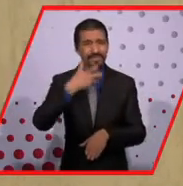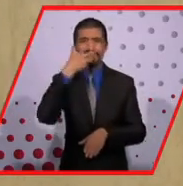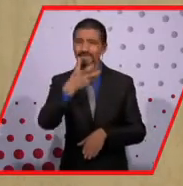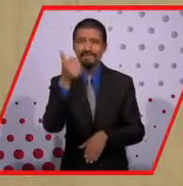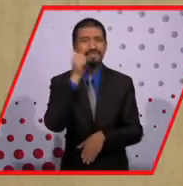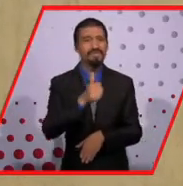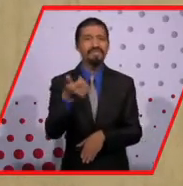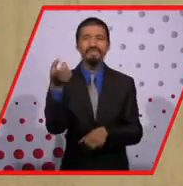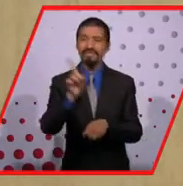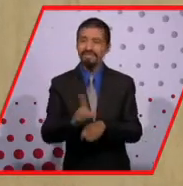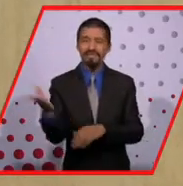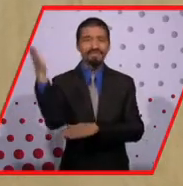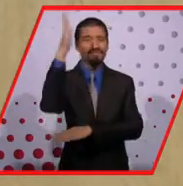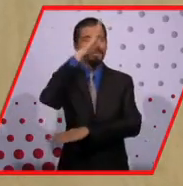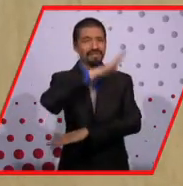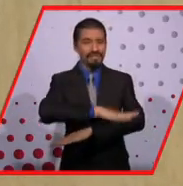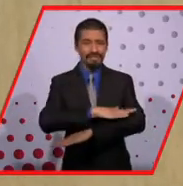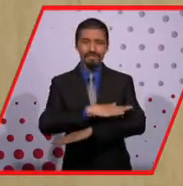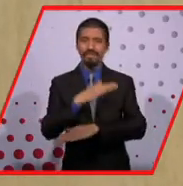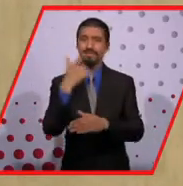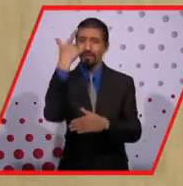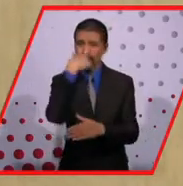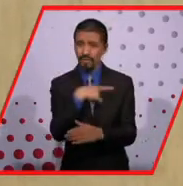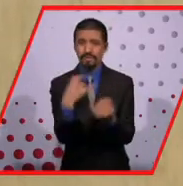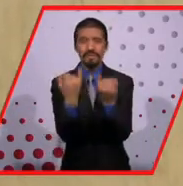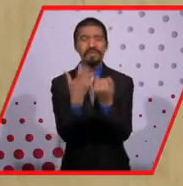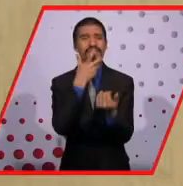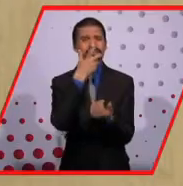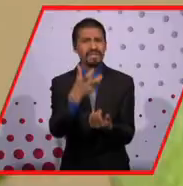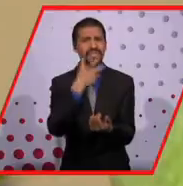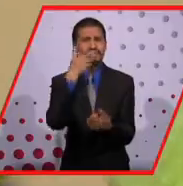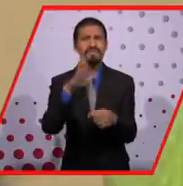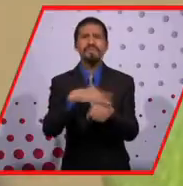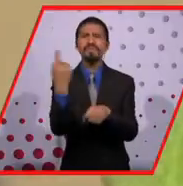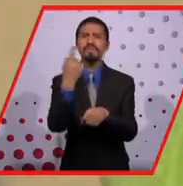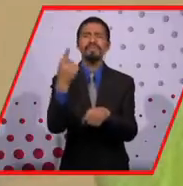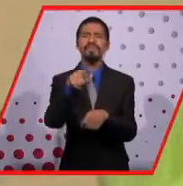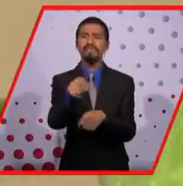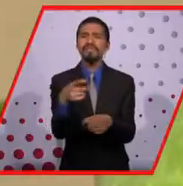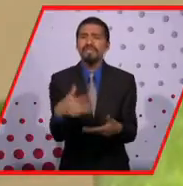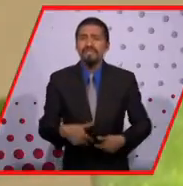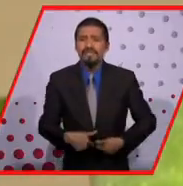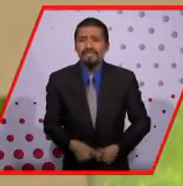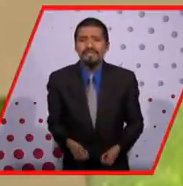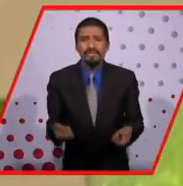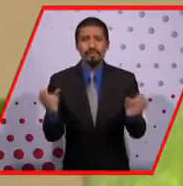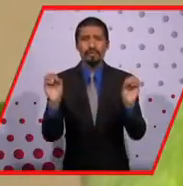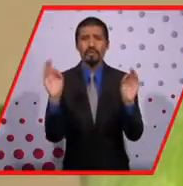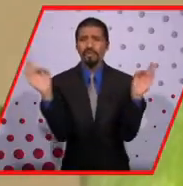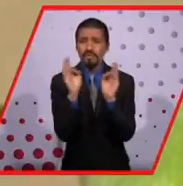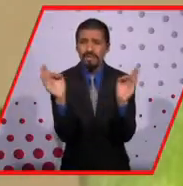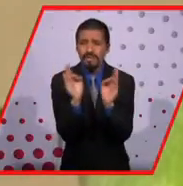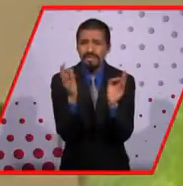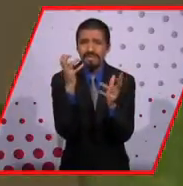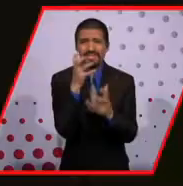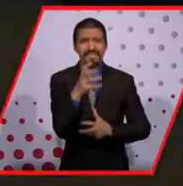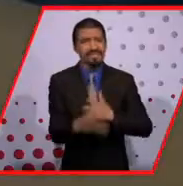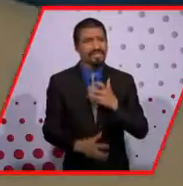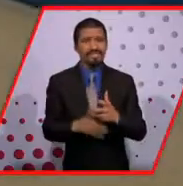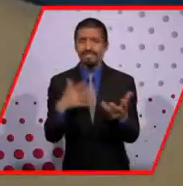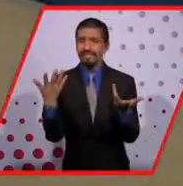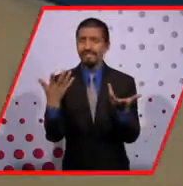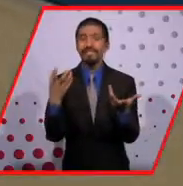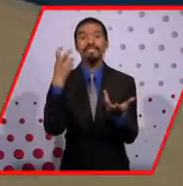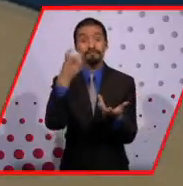ladra día y noche, pero a la vez ladra porque tiene hambre o tiene frío, o está desesperado. Es